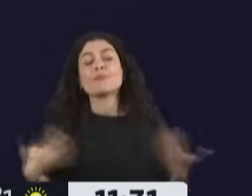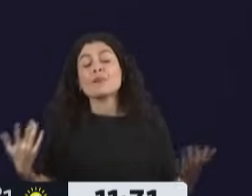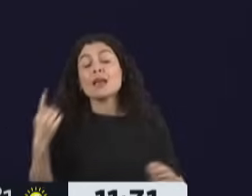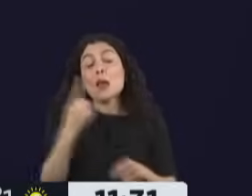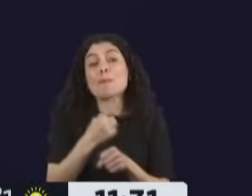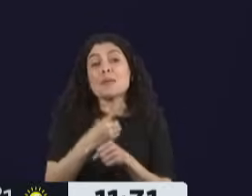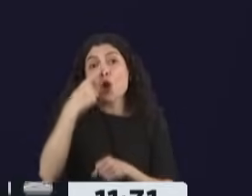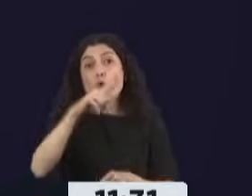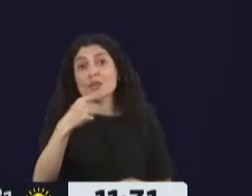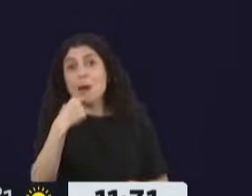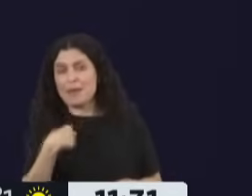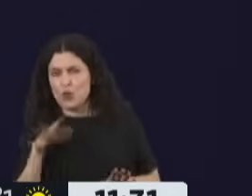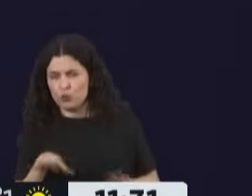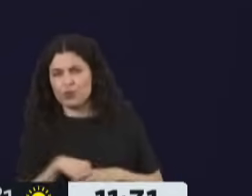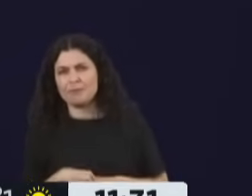por el final.